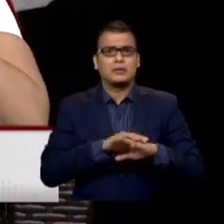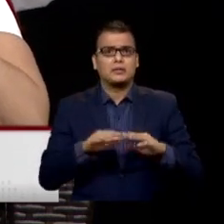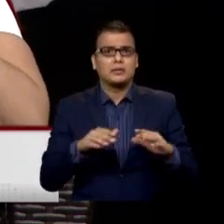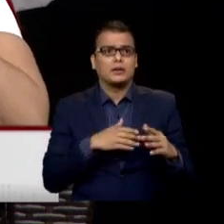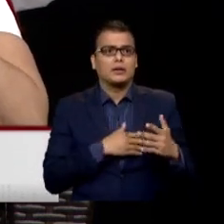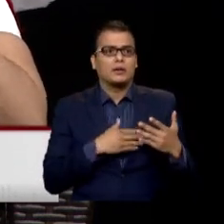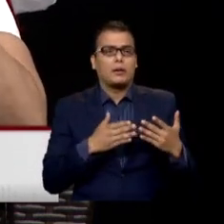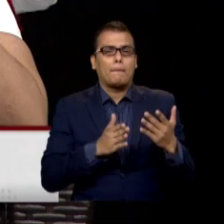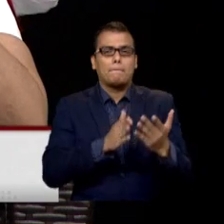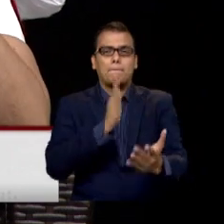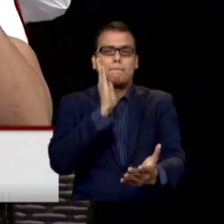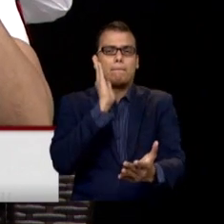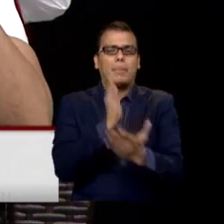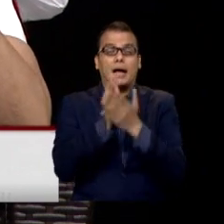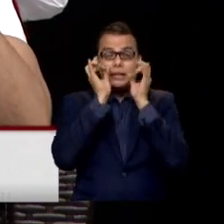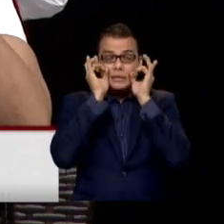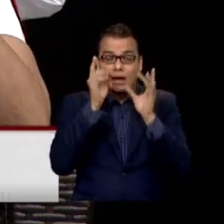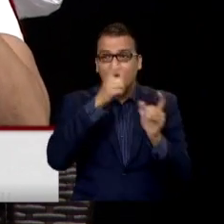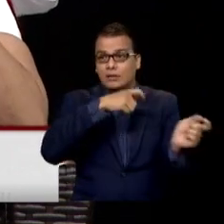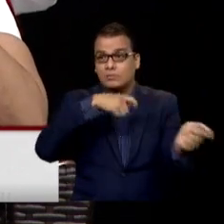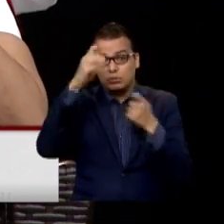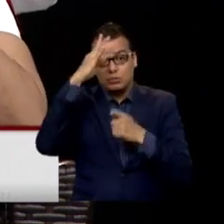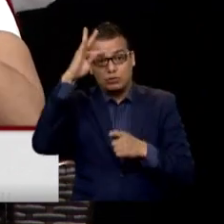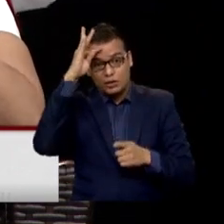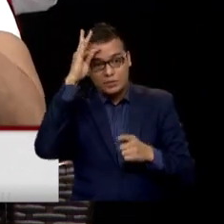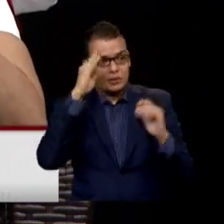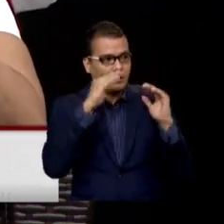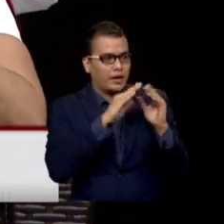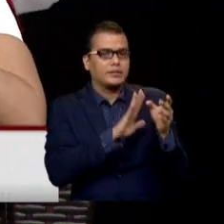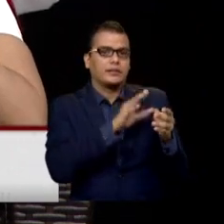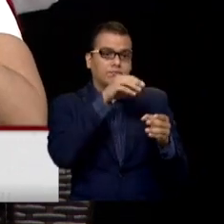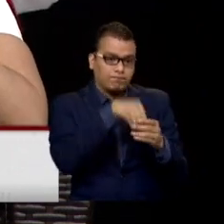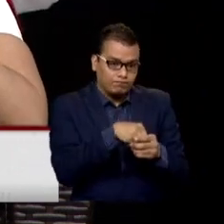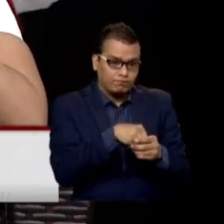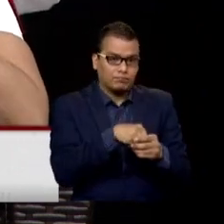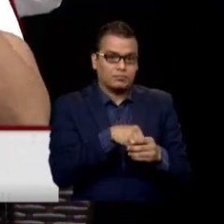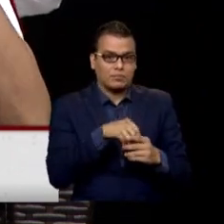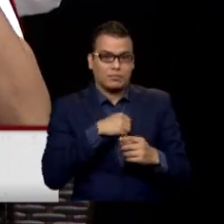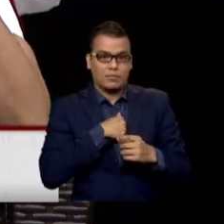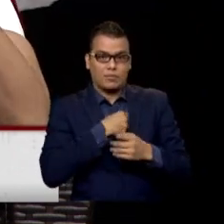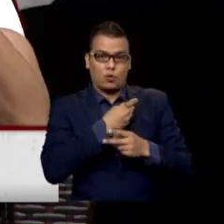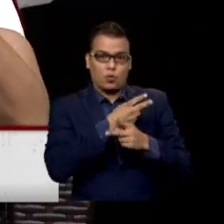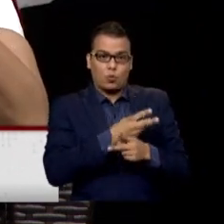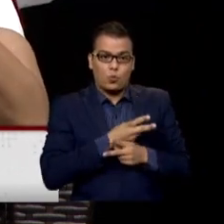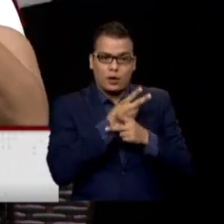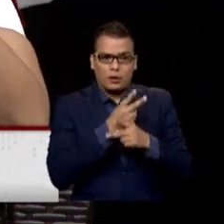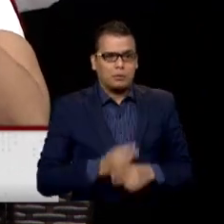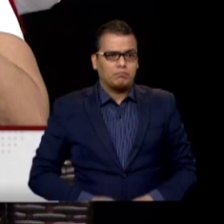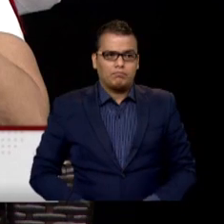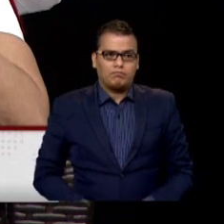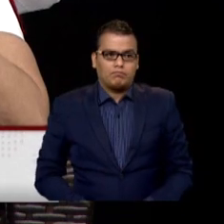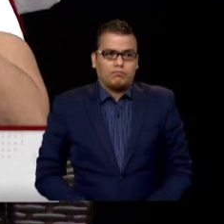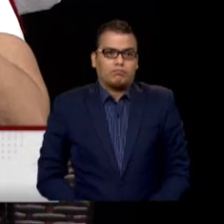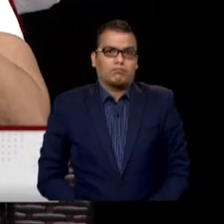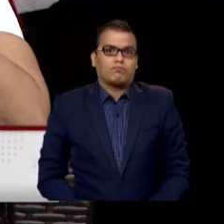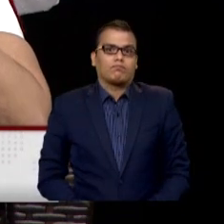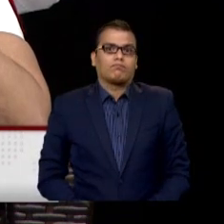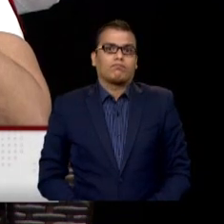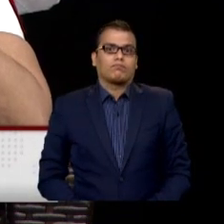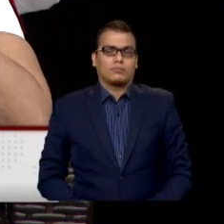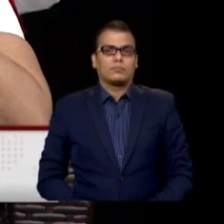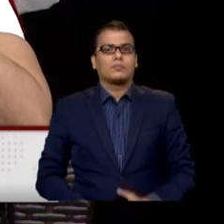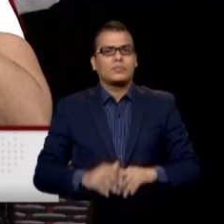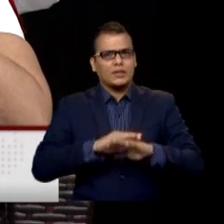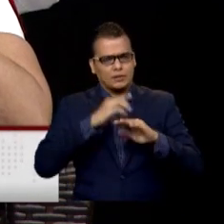las instituciones de salud y cuando estuvieron en su medio, en su vivienda, pues tampoco lo... Porque están percibiendo y los